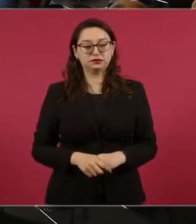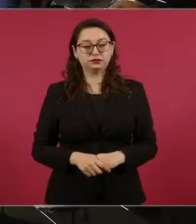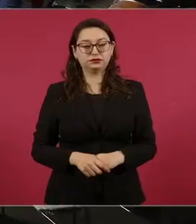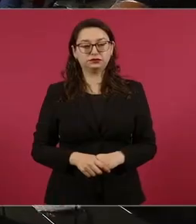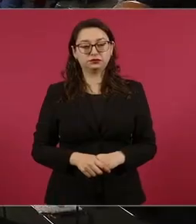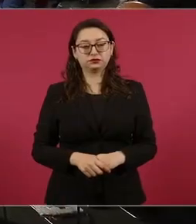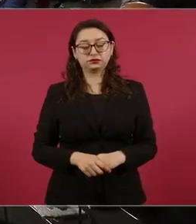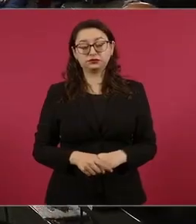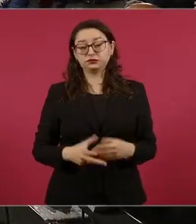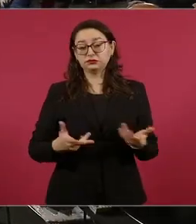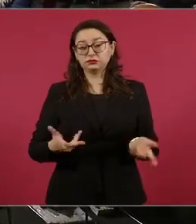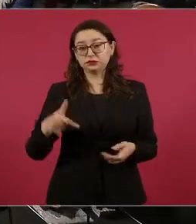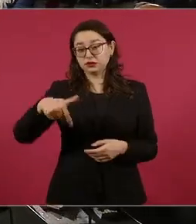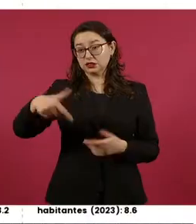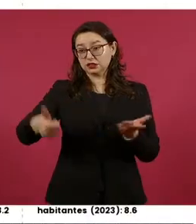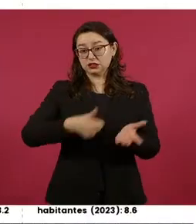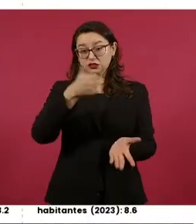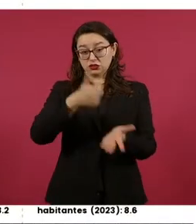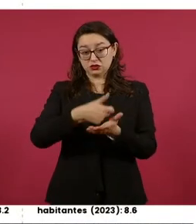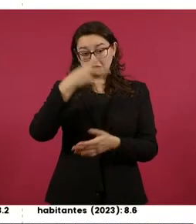dos tres